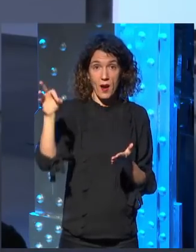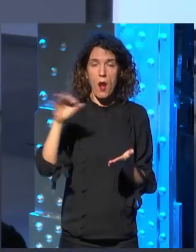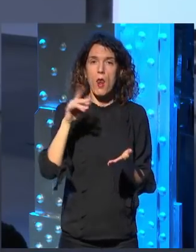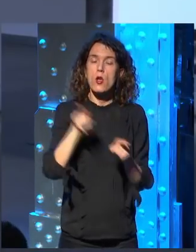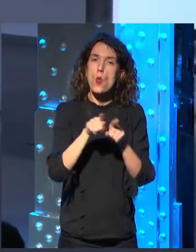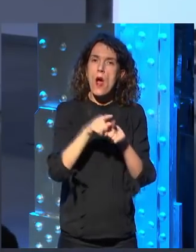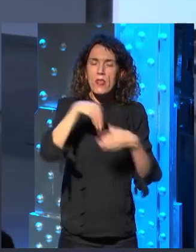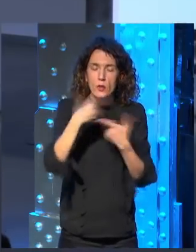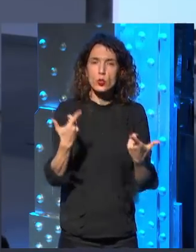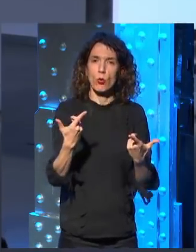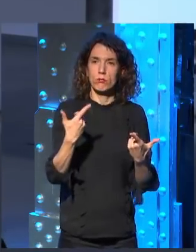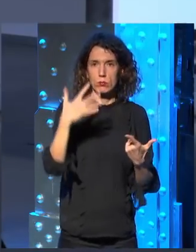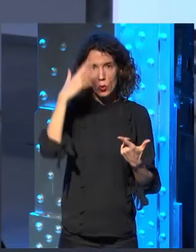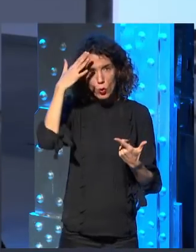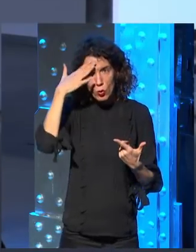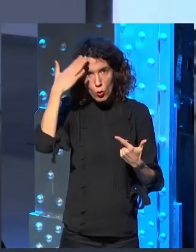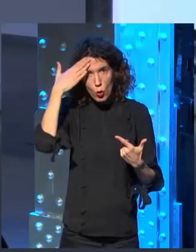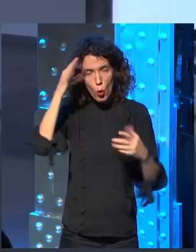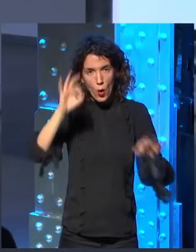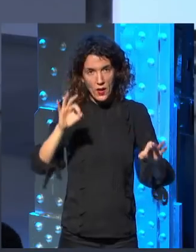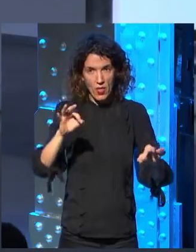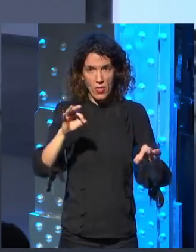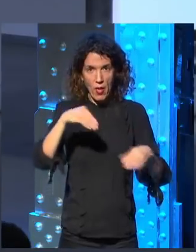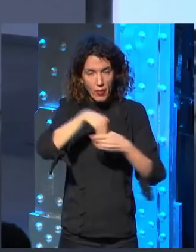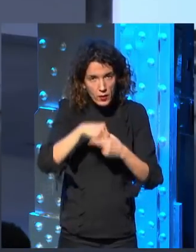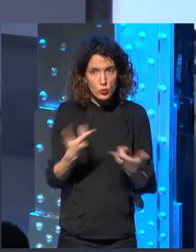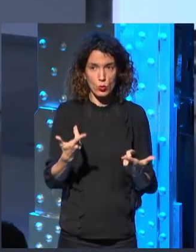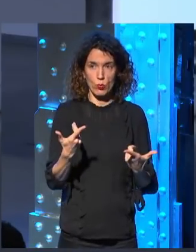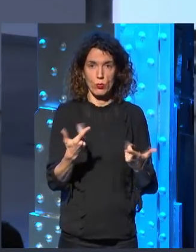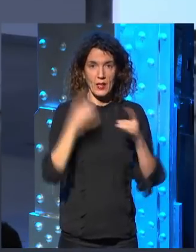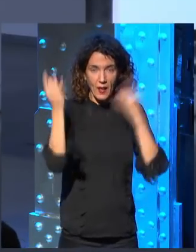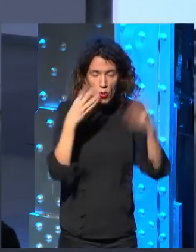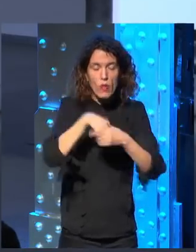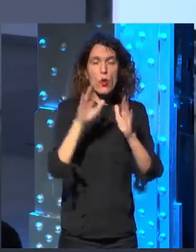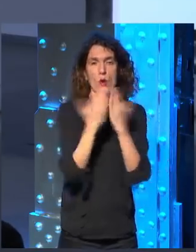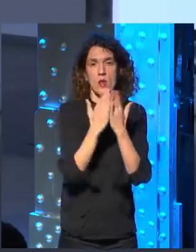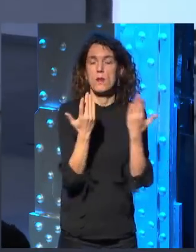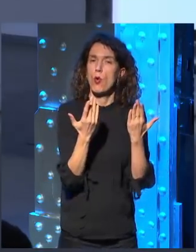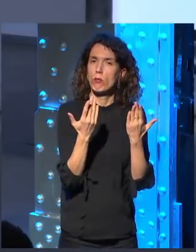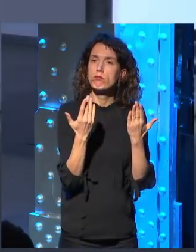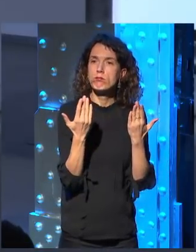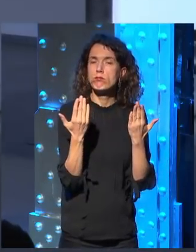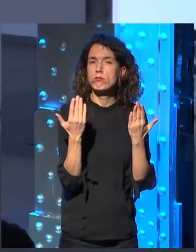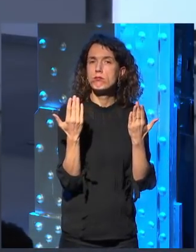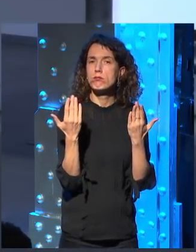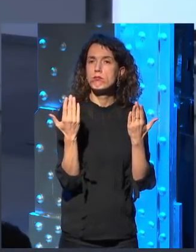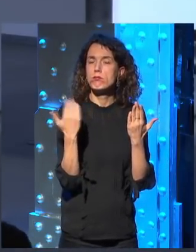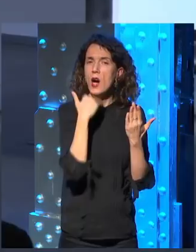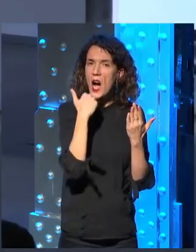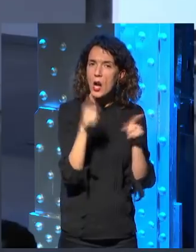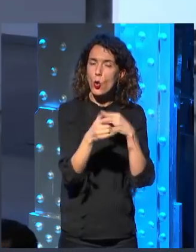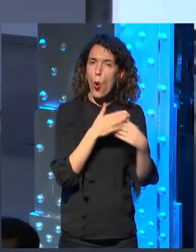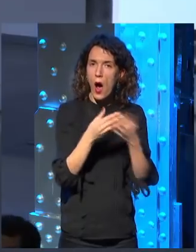tiene mucha coherencia con el espíritu que alienta la creación de este libro, que parte desde algo